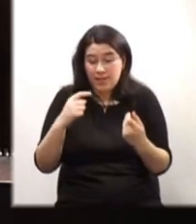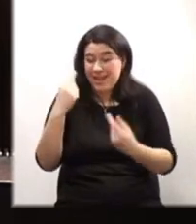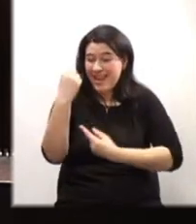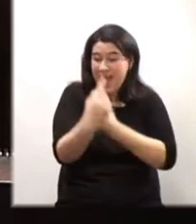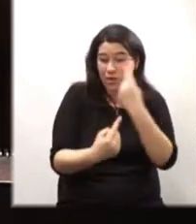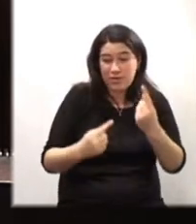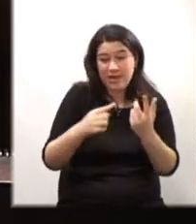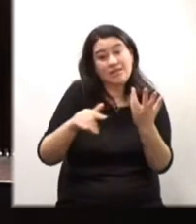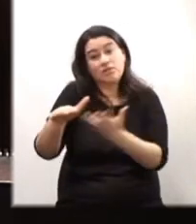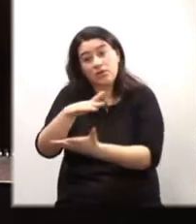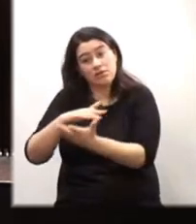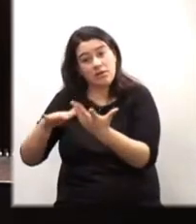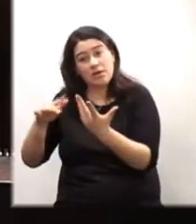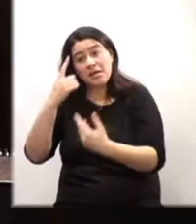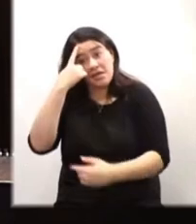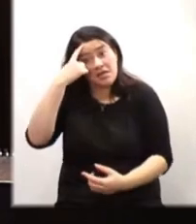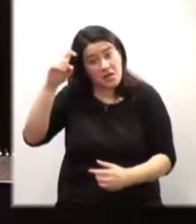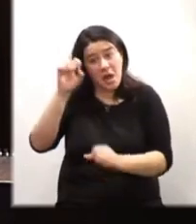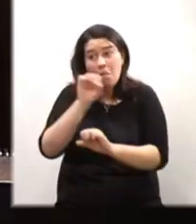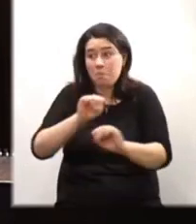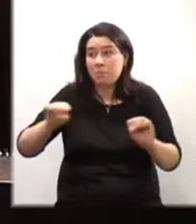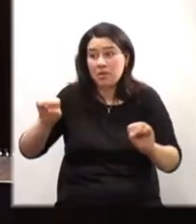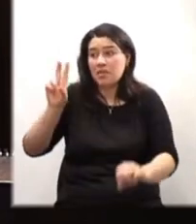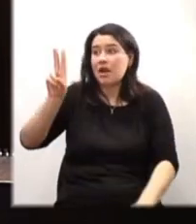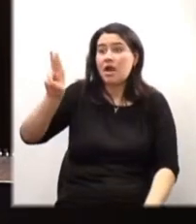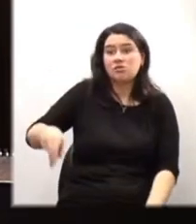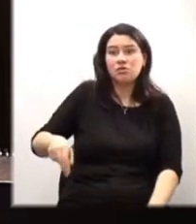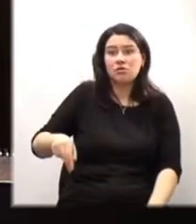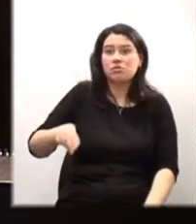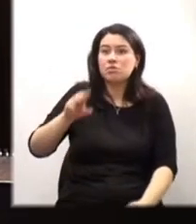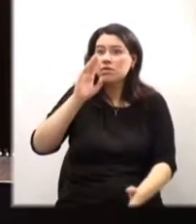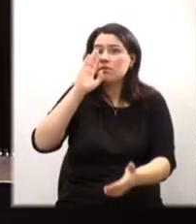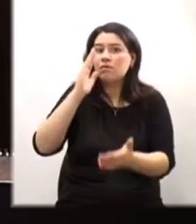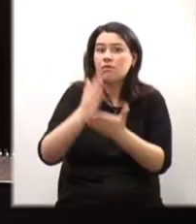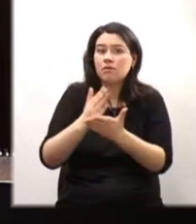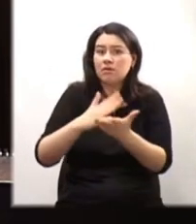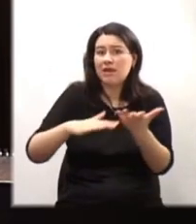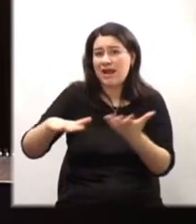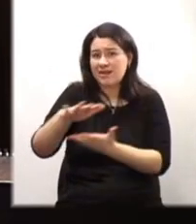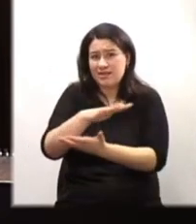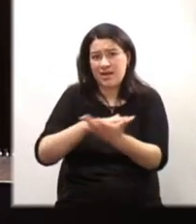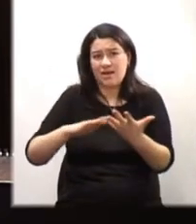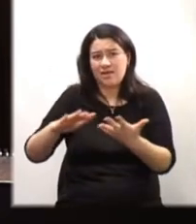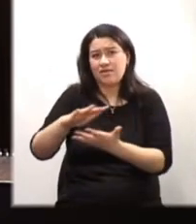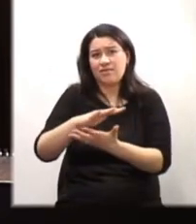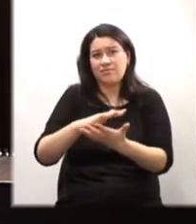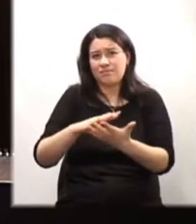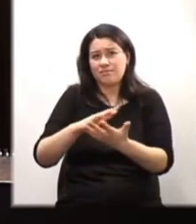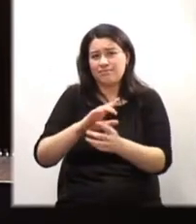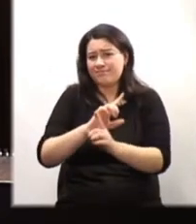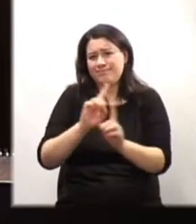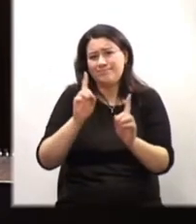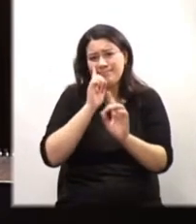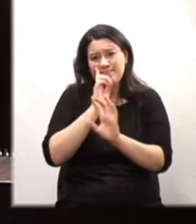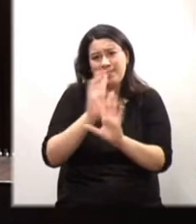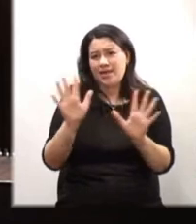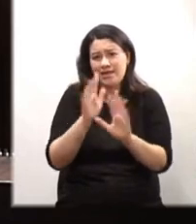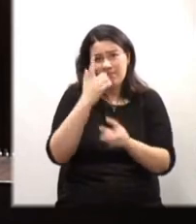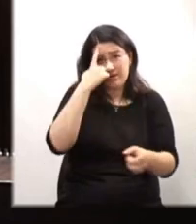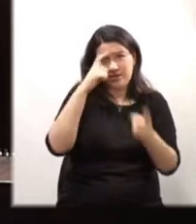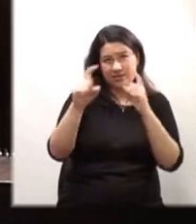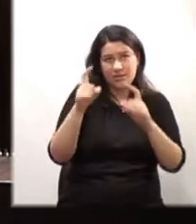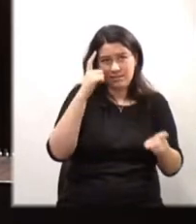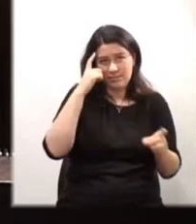algunos casos en los cuales las ideas podrían ser razonables, después la realidad no llega a corresponderse con esas